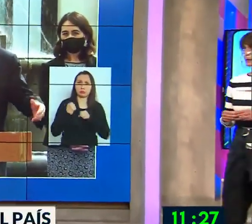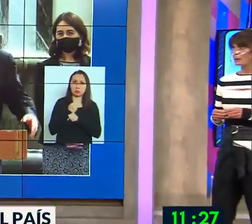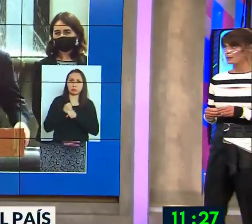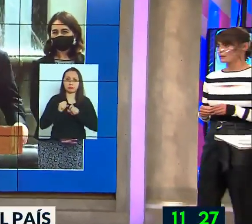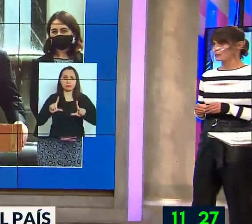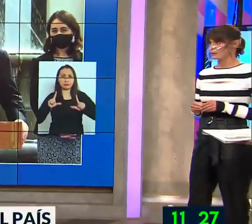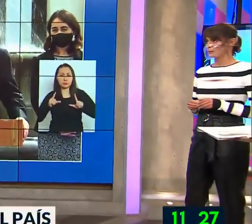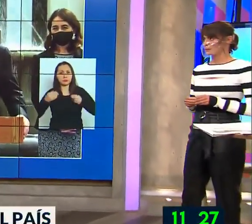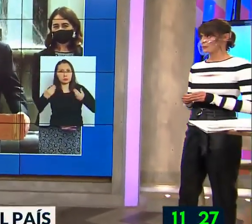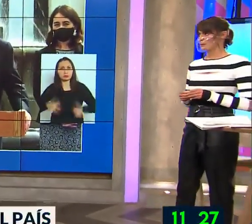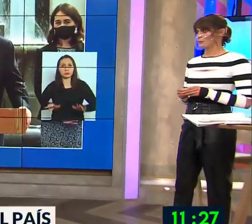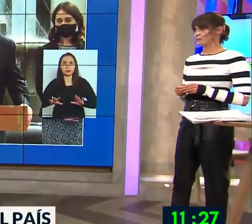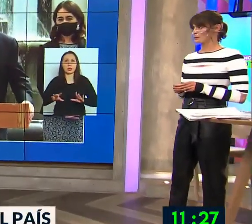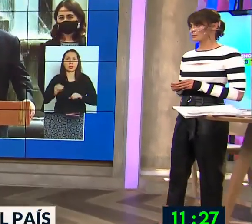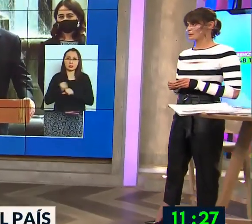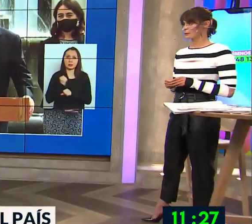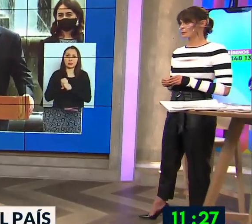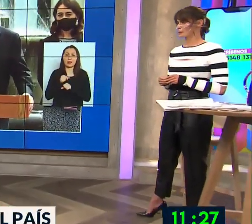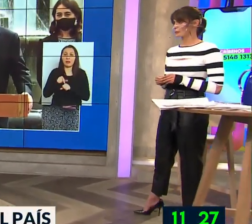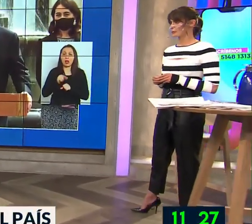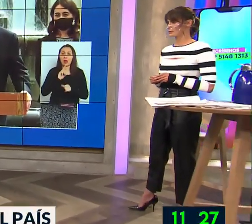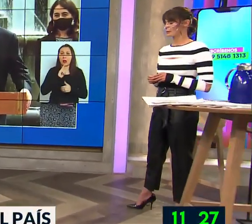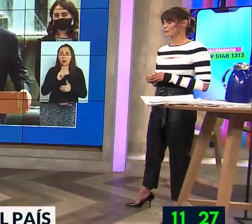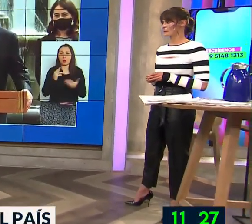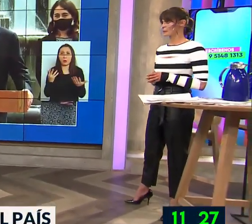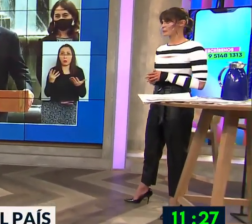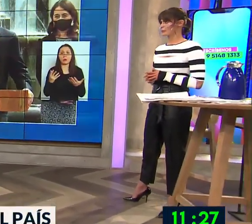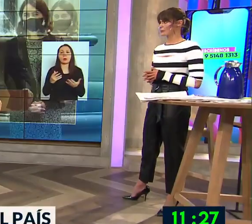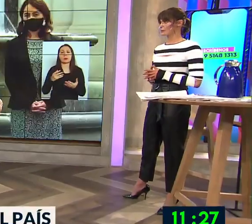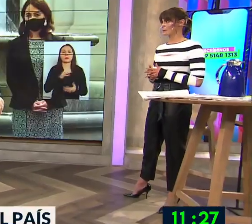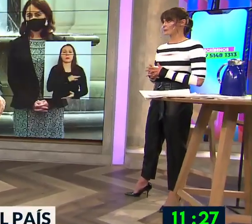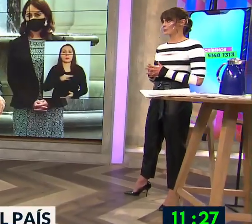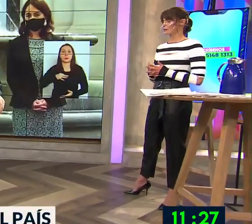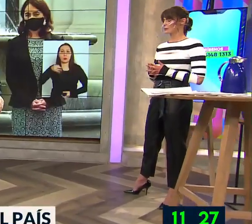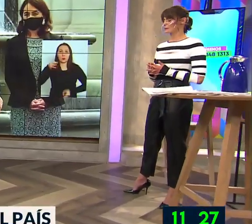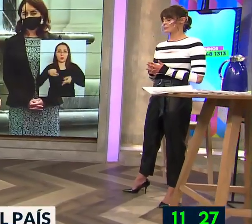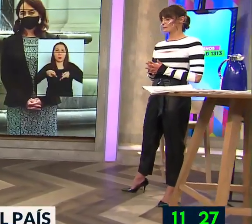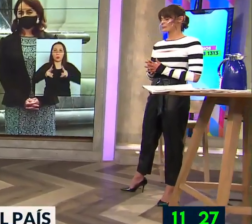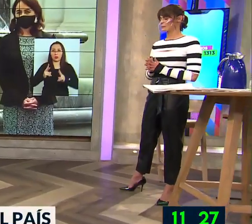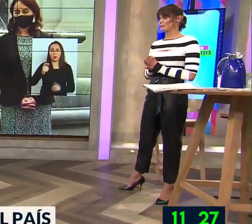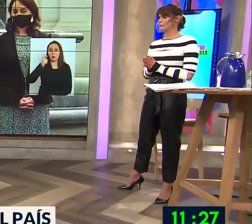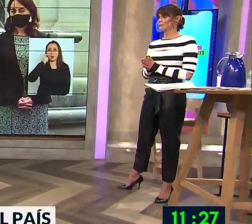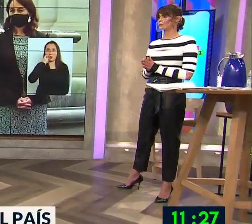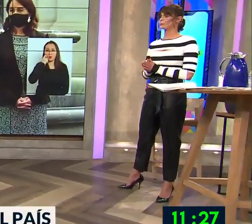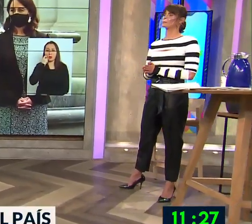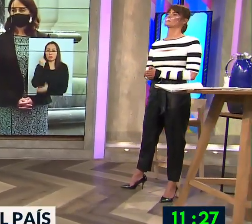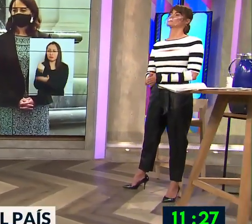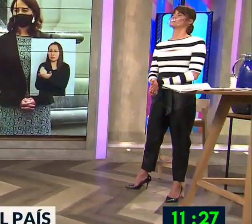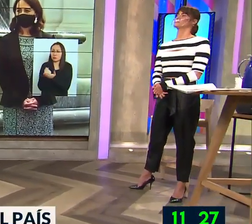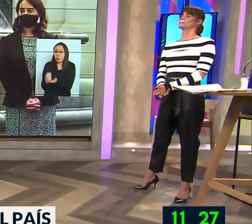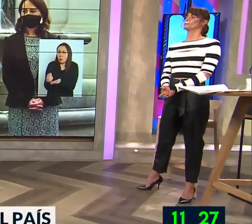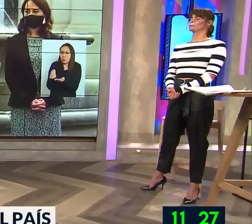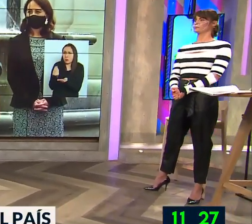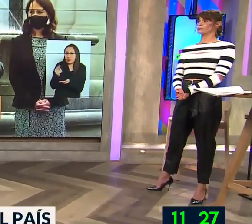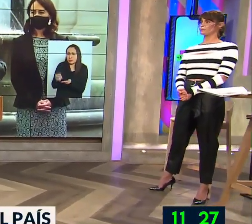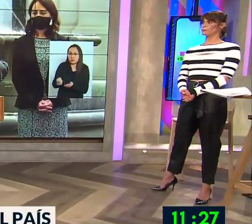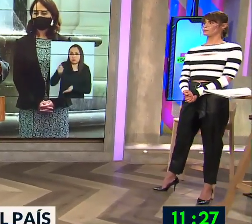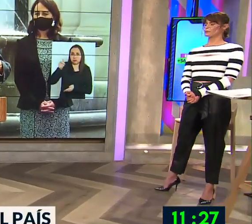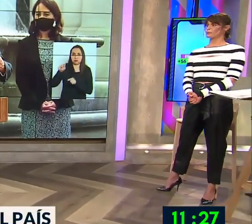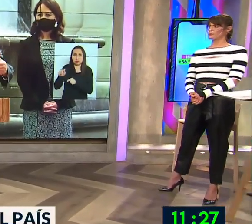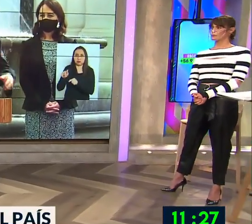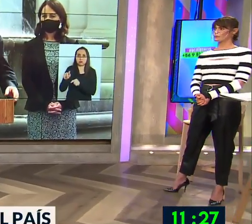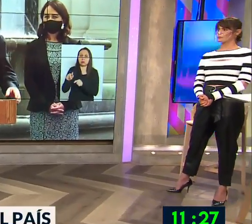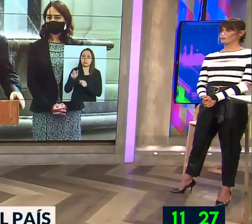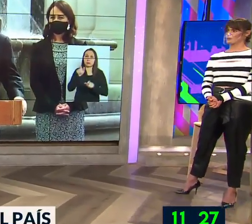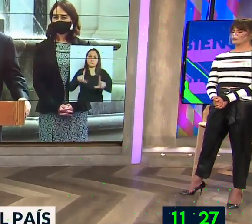Bueno, les confieso que no teníamos en pausa la locución justamente que estamos escuchando ahora del presidente, que se está refiriendo a una reforma a la justicia